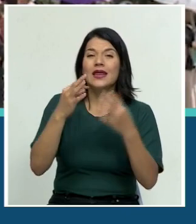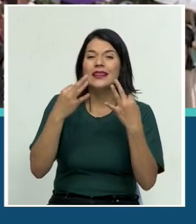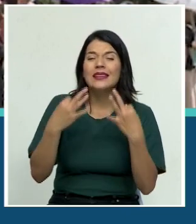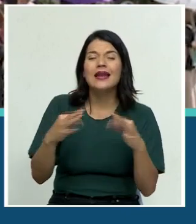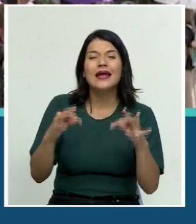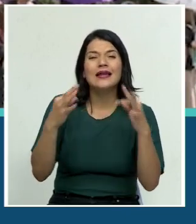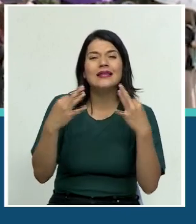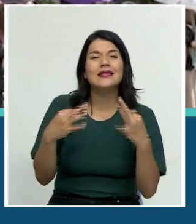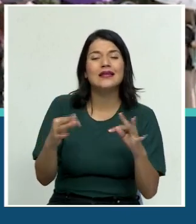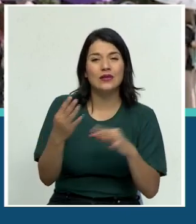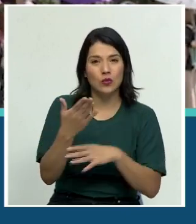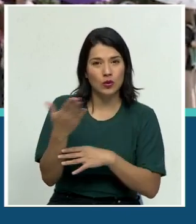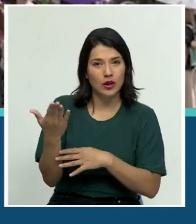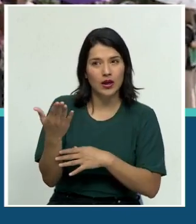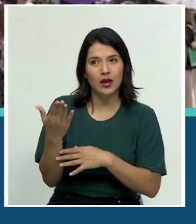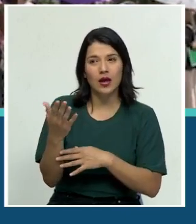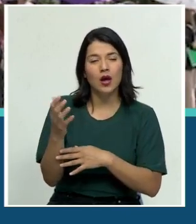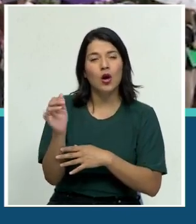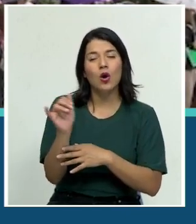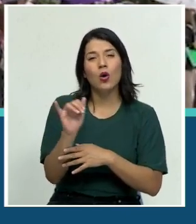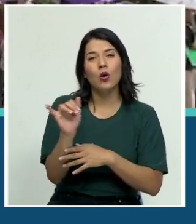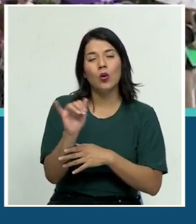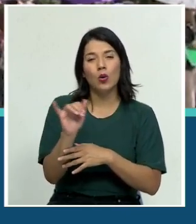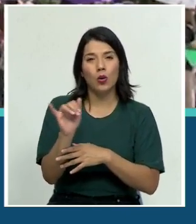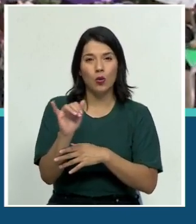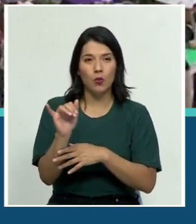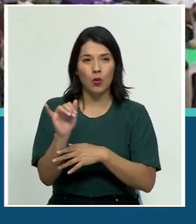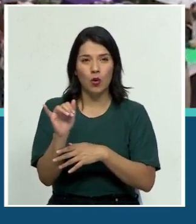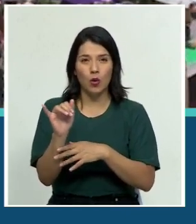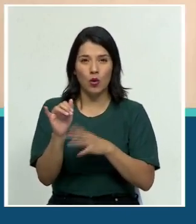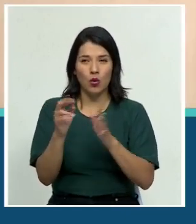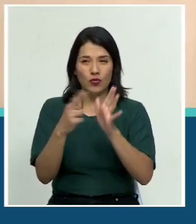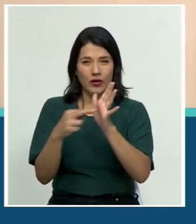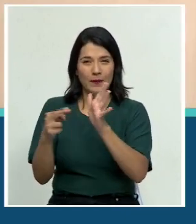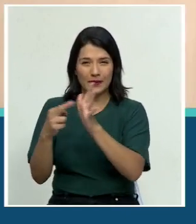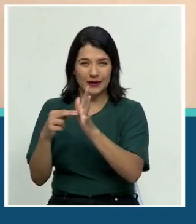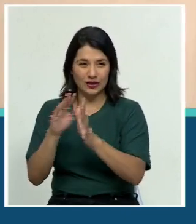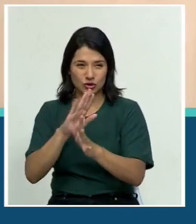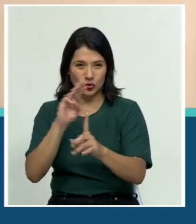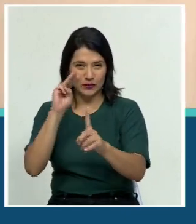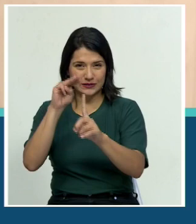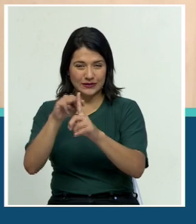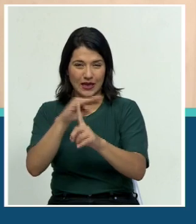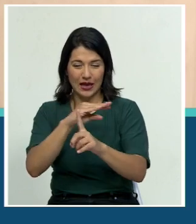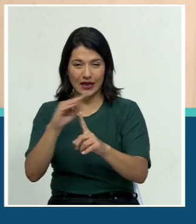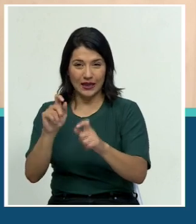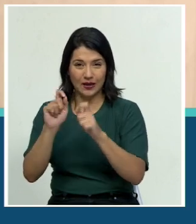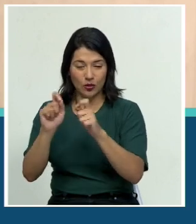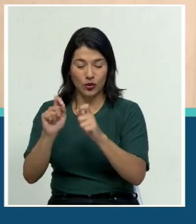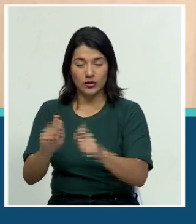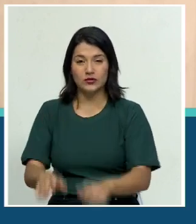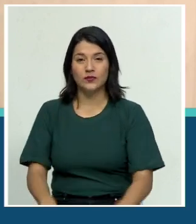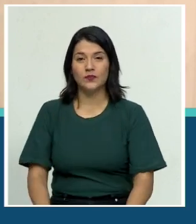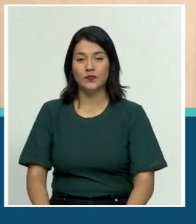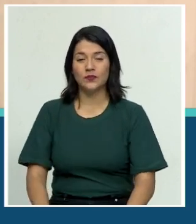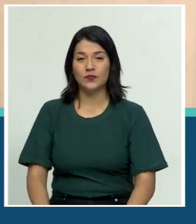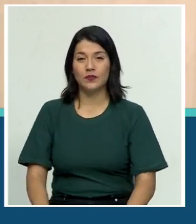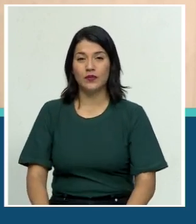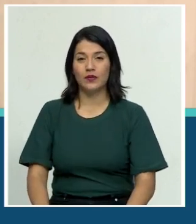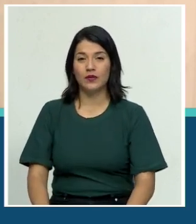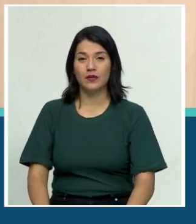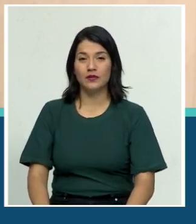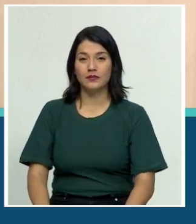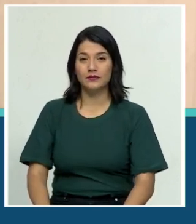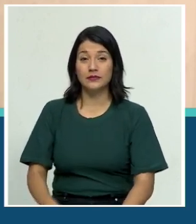de alguna manera un eco que queda de ese mensaje, de esa educación. Si queremos el derecho de vivir